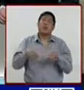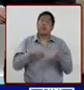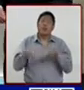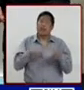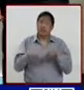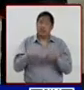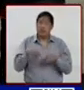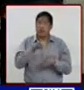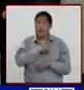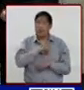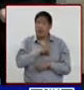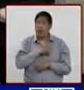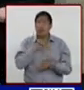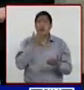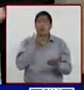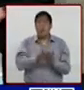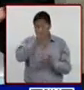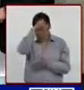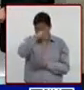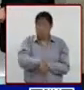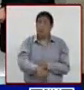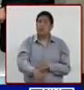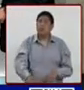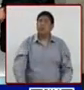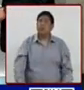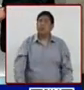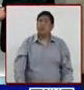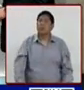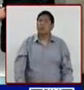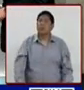tenido la policía boliviana. Graciela, ¿cómo estás? Buenas noches.